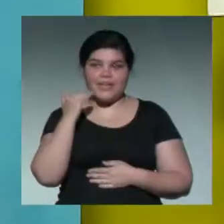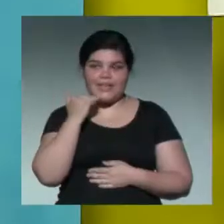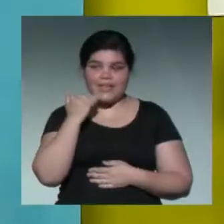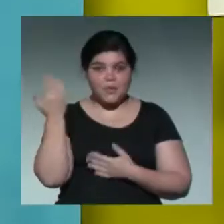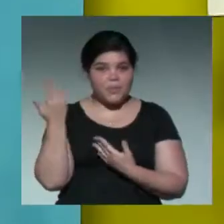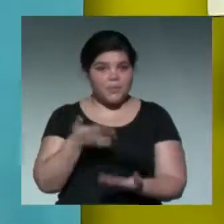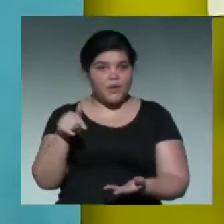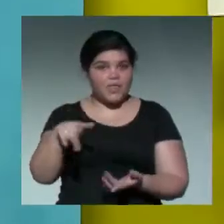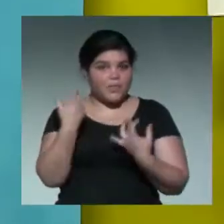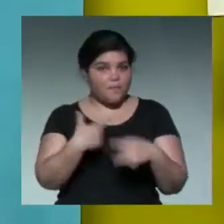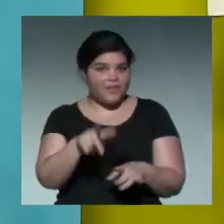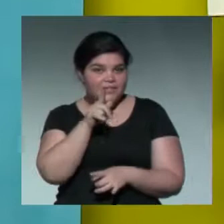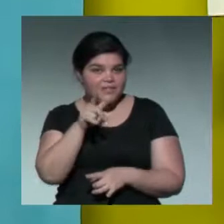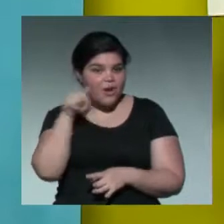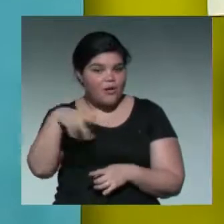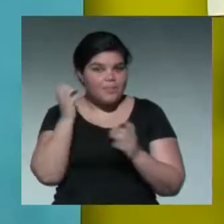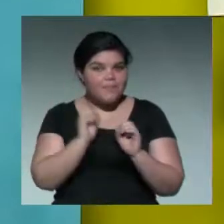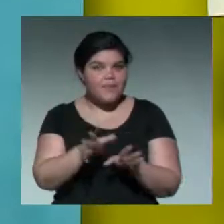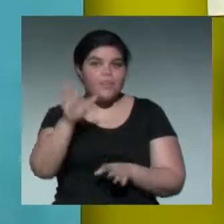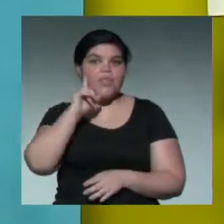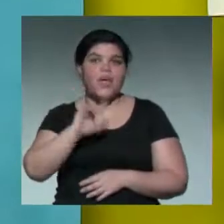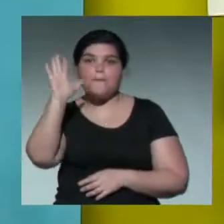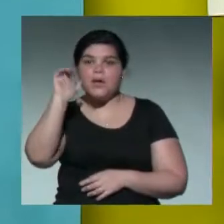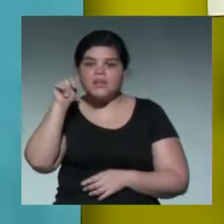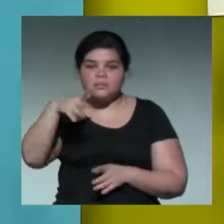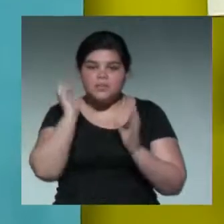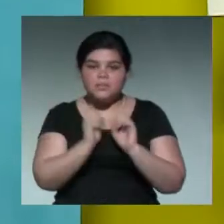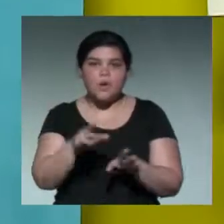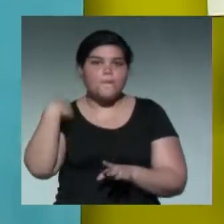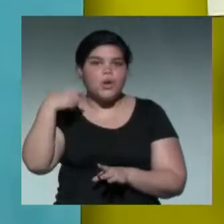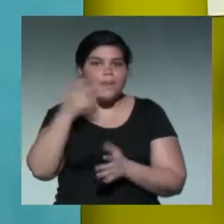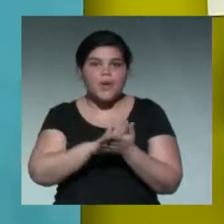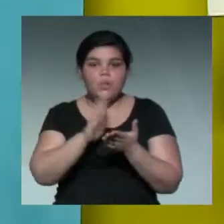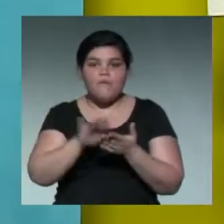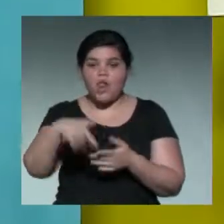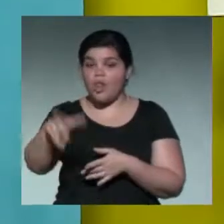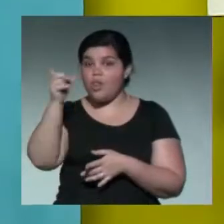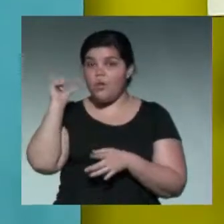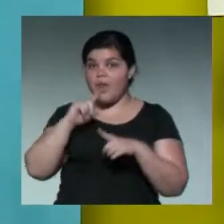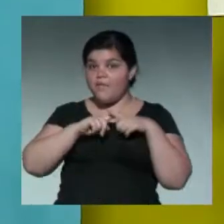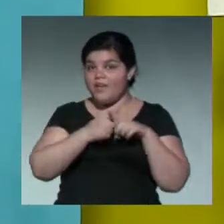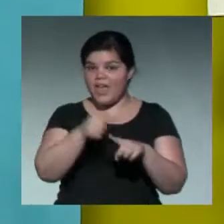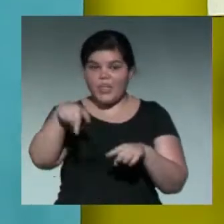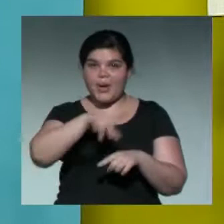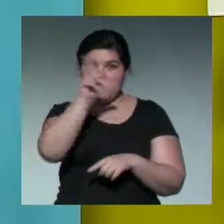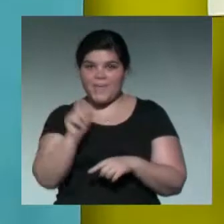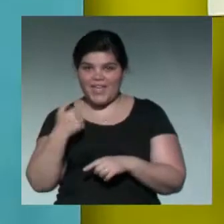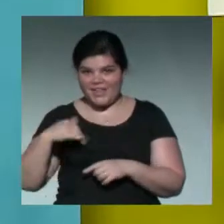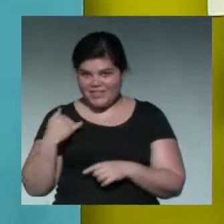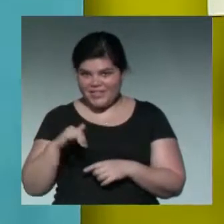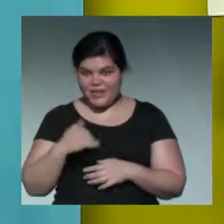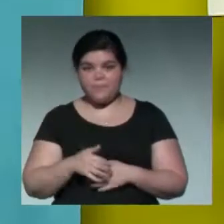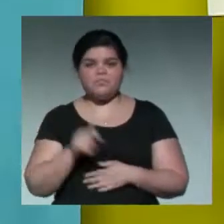bienvenidos a Distintos Parecidos. Arrancamos este martes un nuevo programa después de este lunes feriado que hemos tenido en nuestro país. ¿Y por